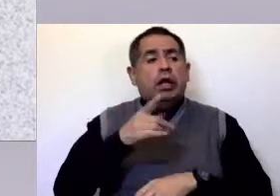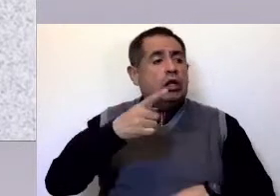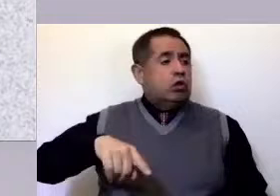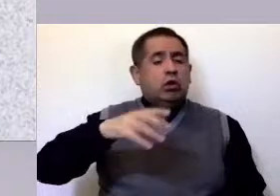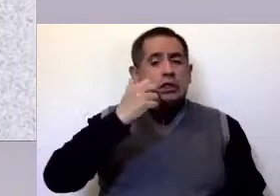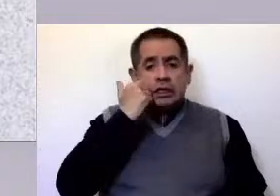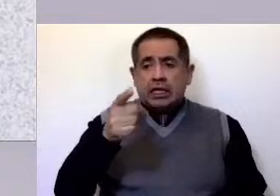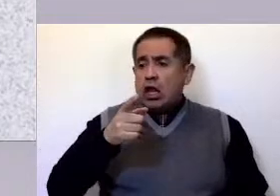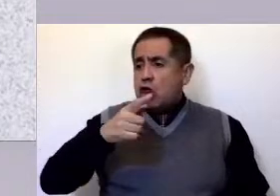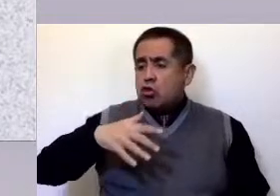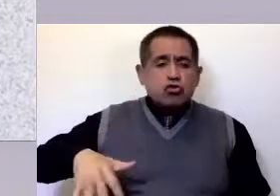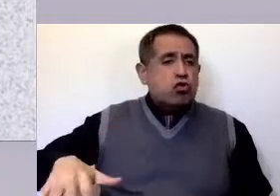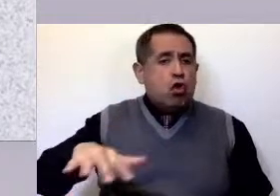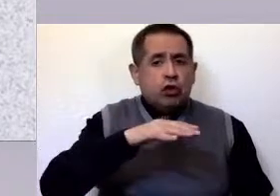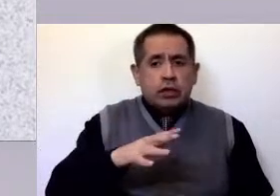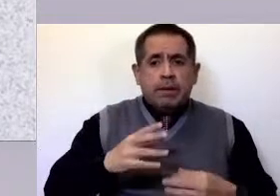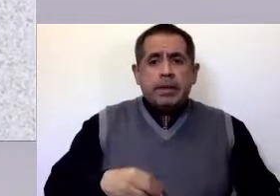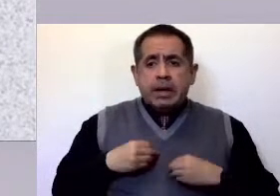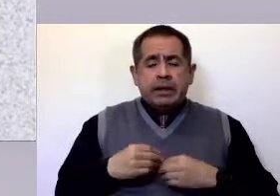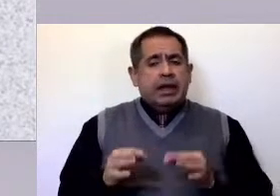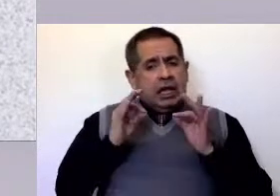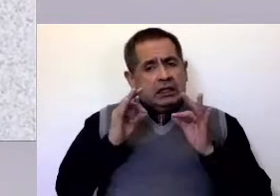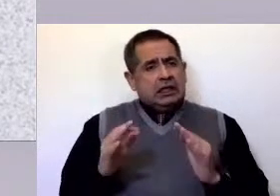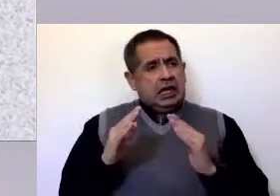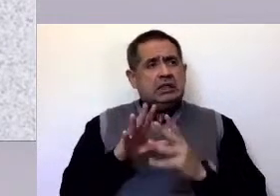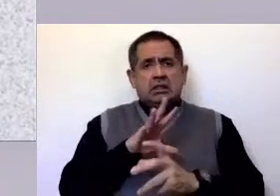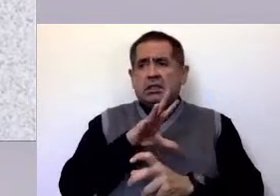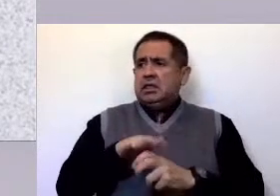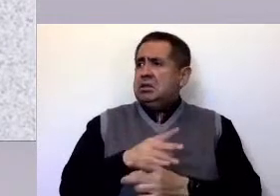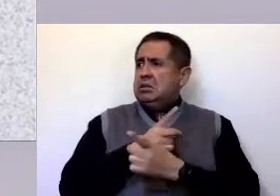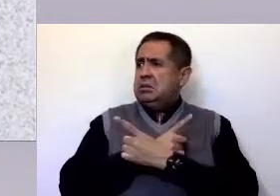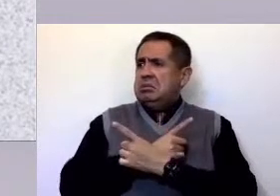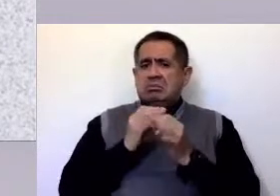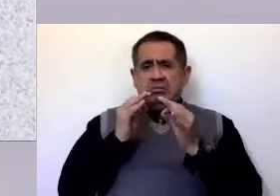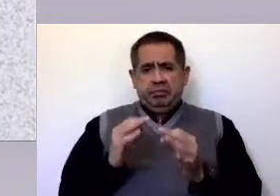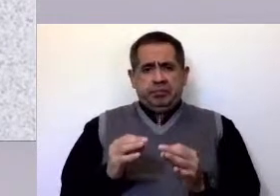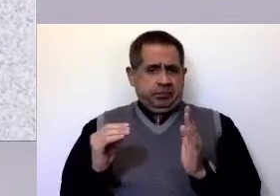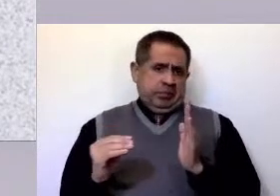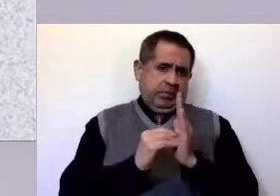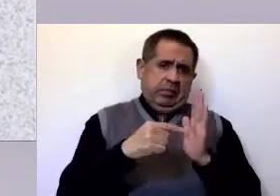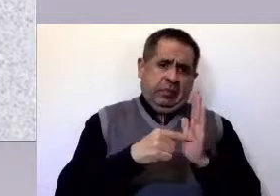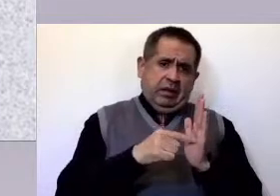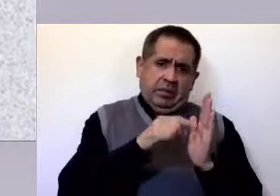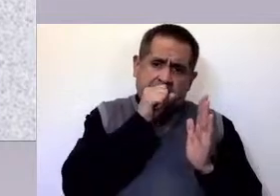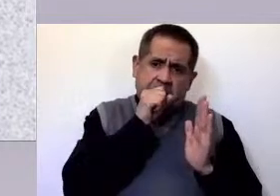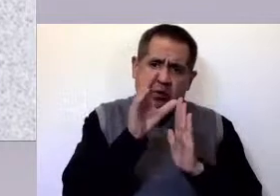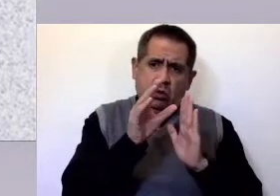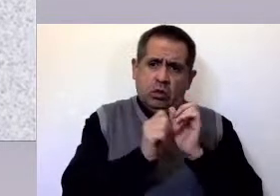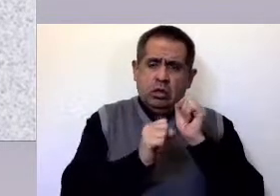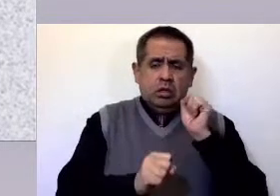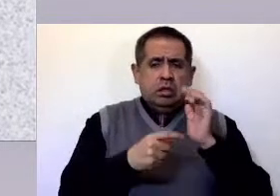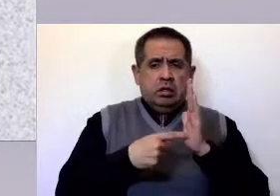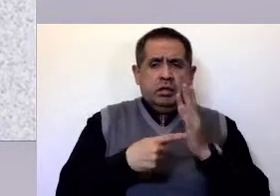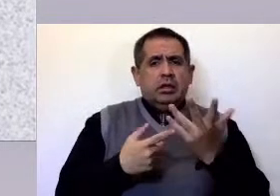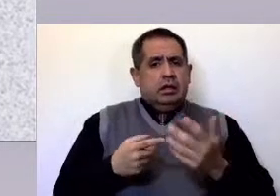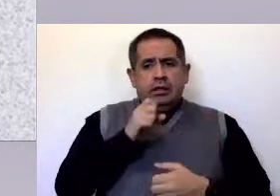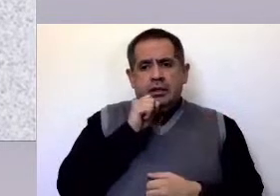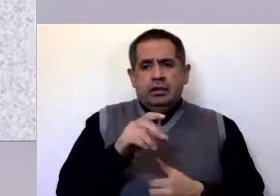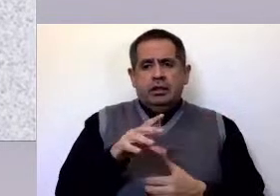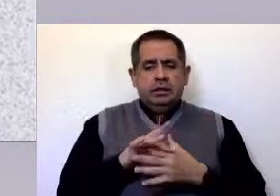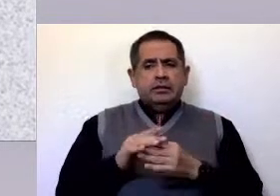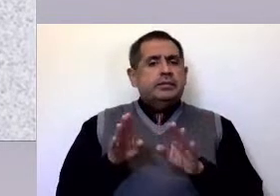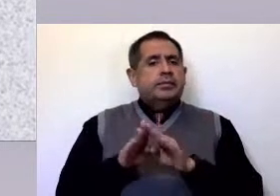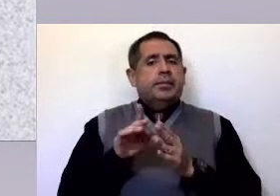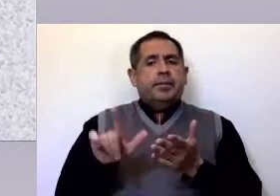de una vivienda digna y decorosa consagrado en el texto constitucional el que además dispone que la ley